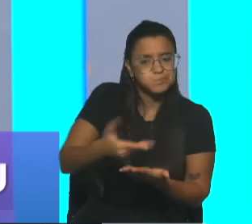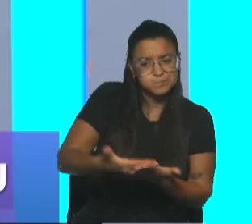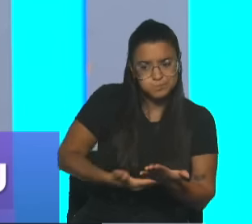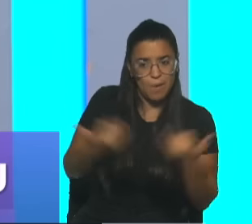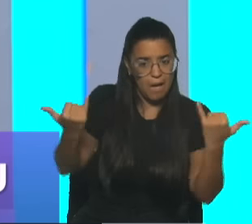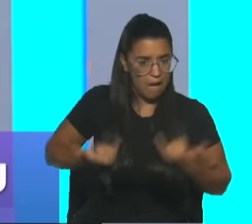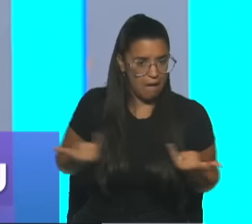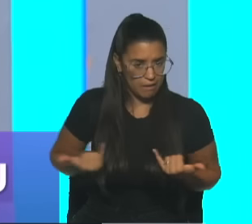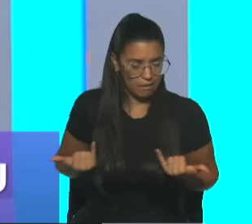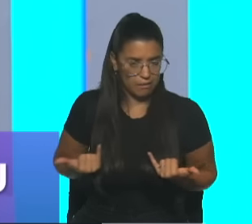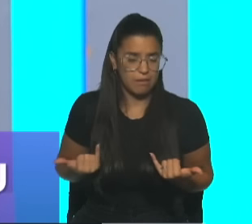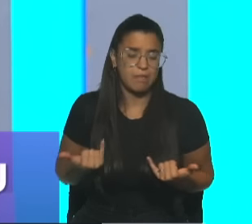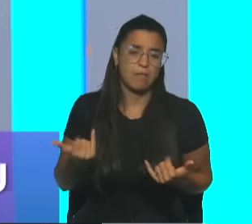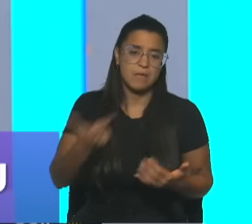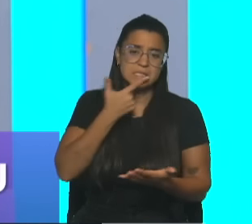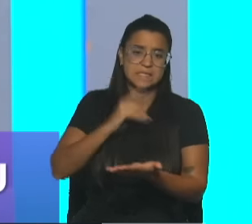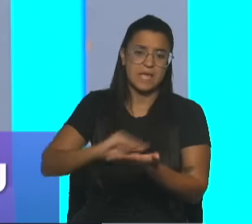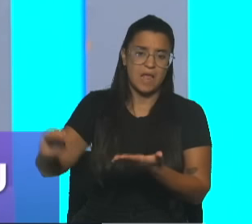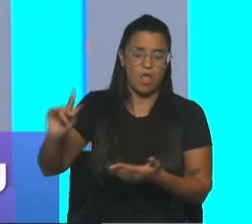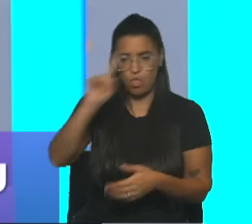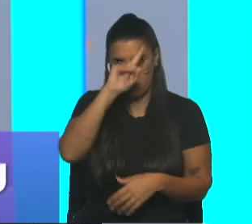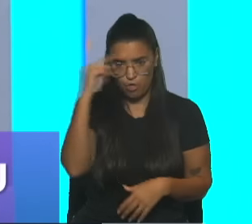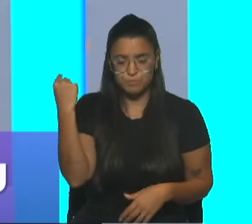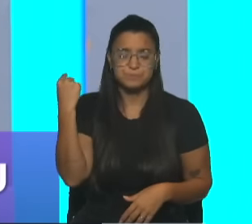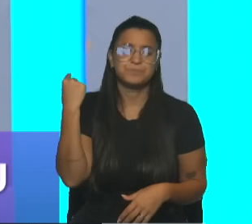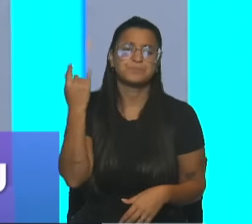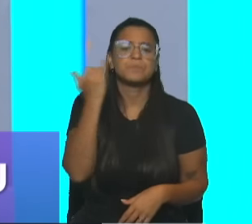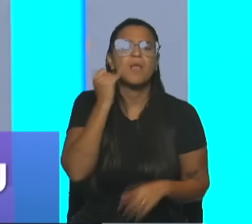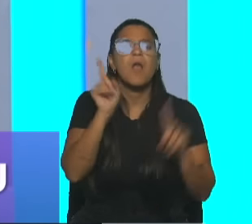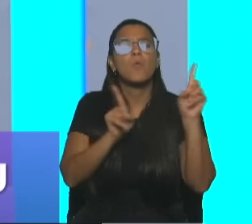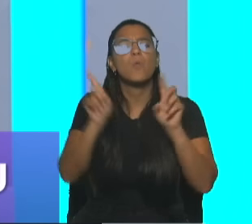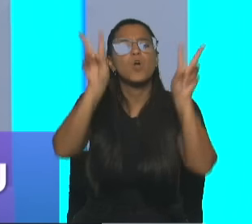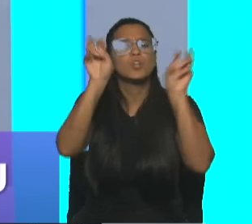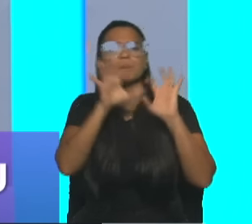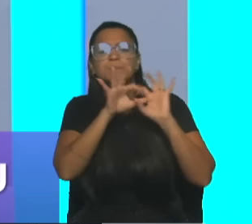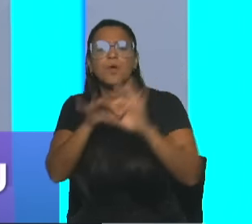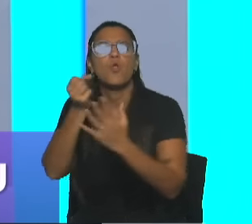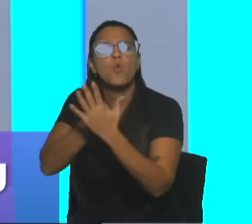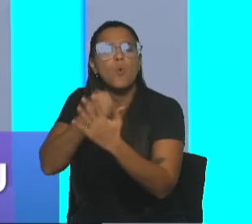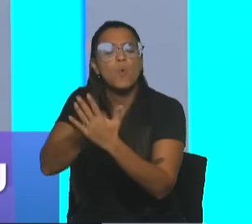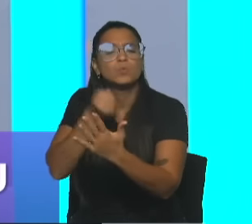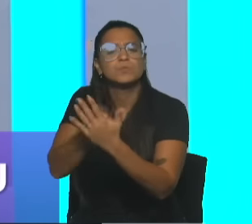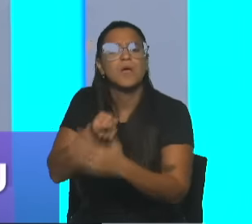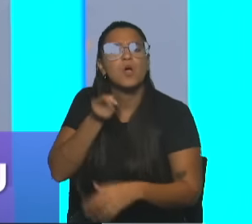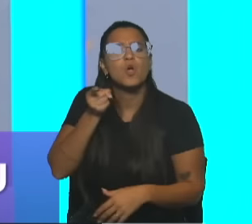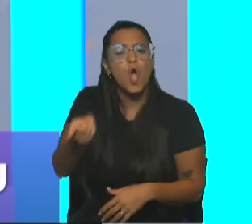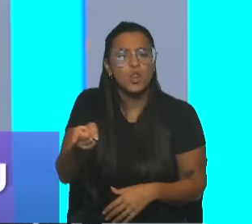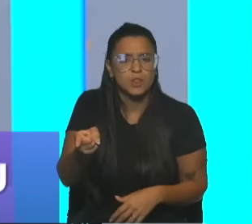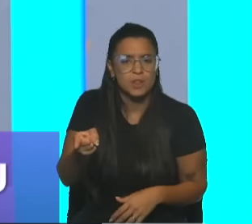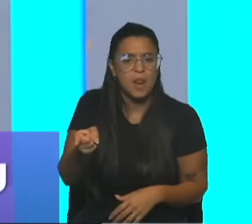en en el senado nacional algunos temas vinculados eh con la lucha contra este las